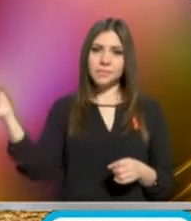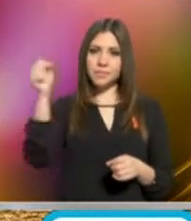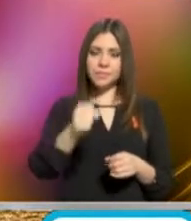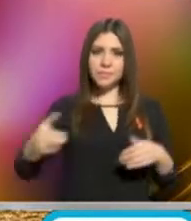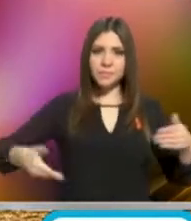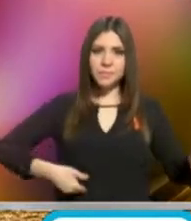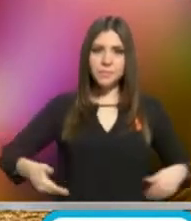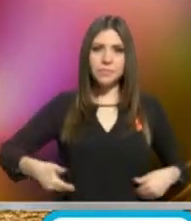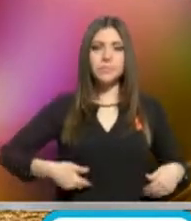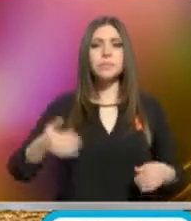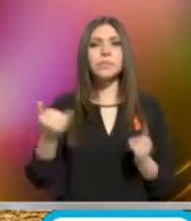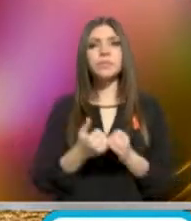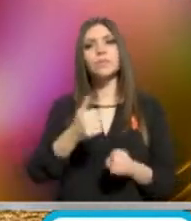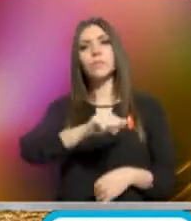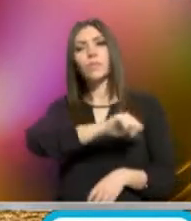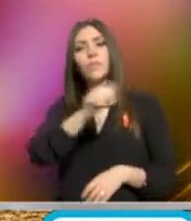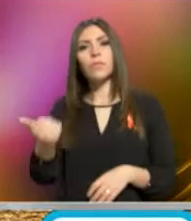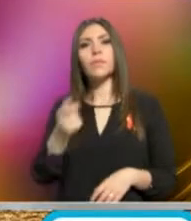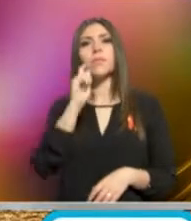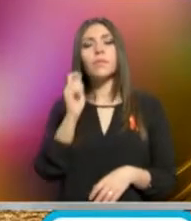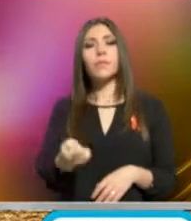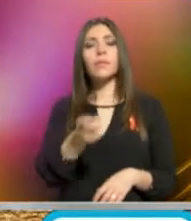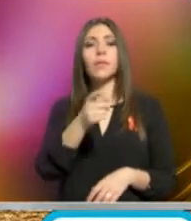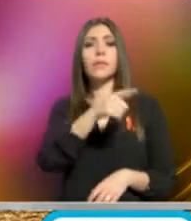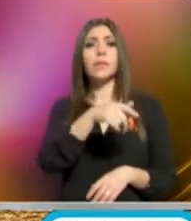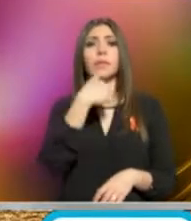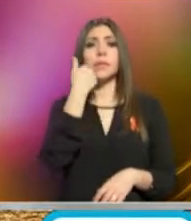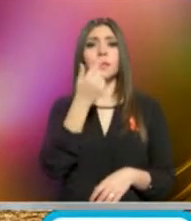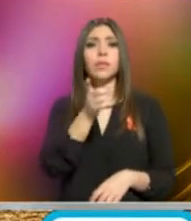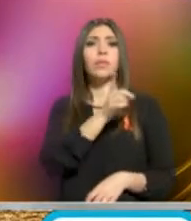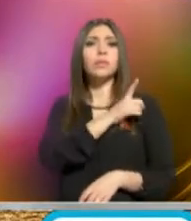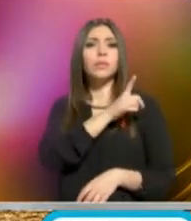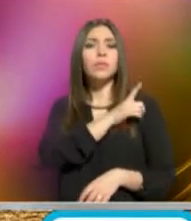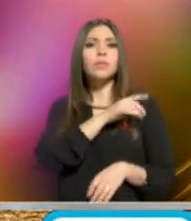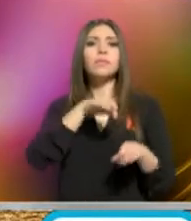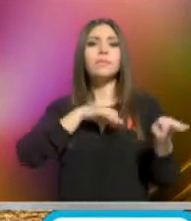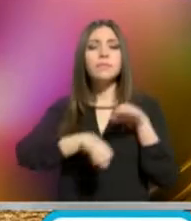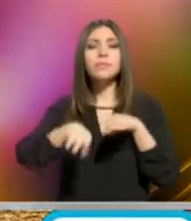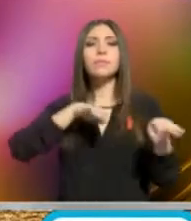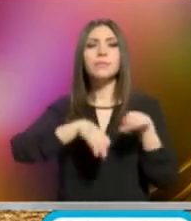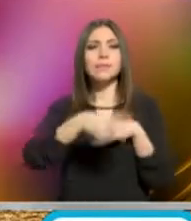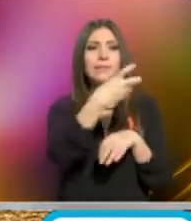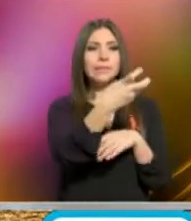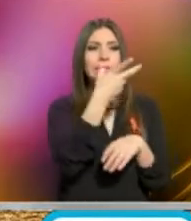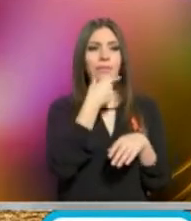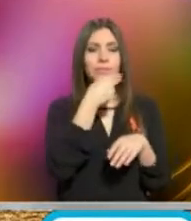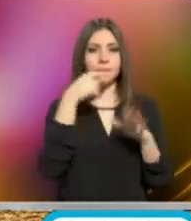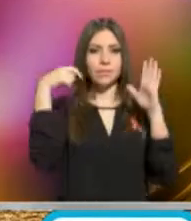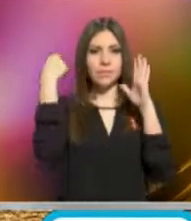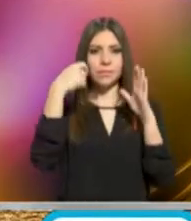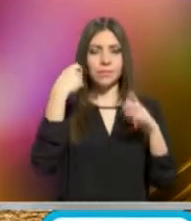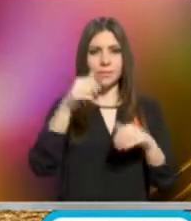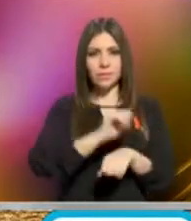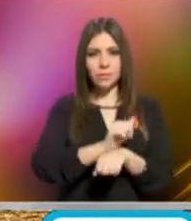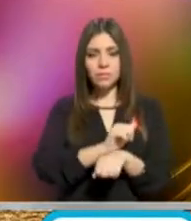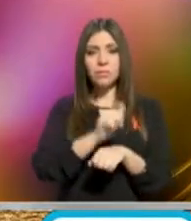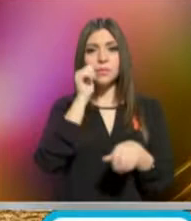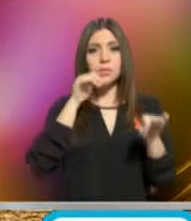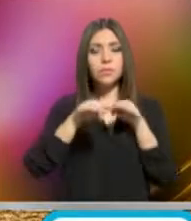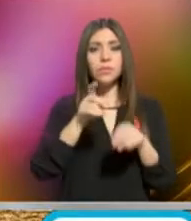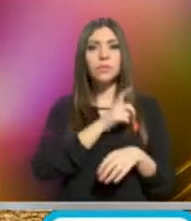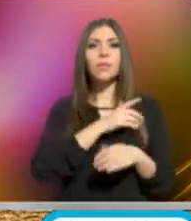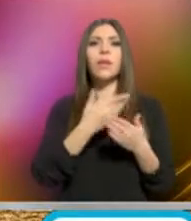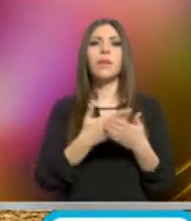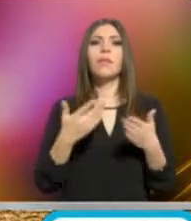el dilema de Jack Reacher es dejar de trabajar solo, que es lo que ha hecho toda su vida, ¿no? Él trabaja siempre solo y ahora tiene que trabajar